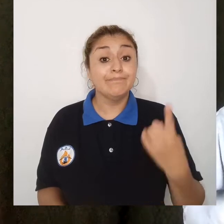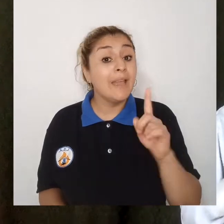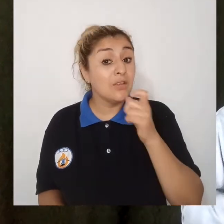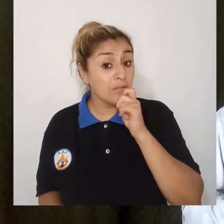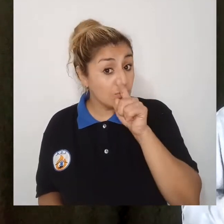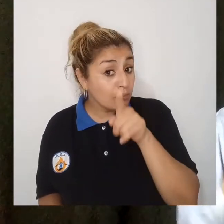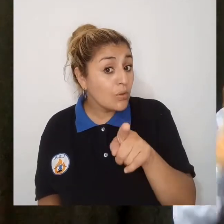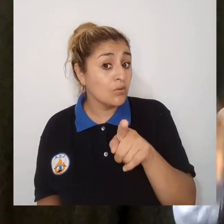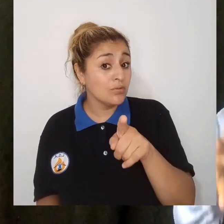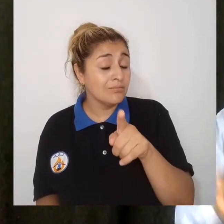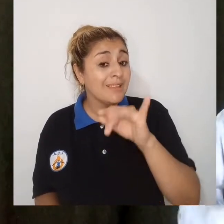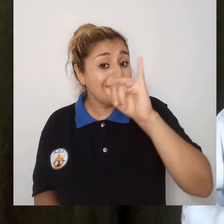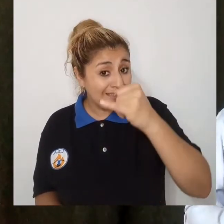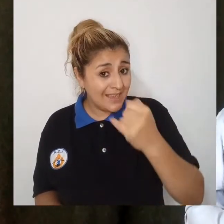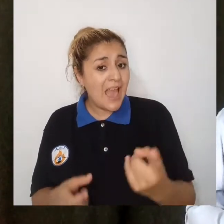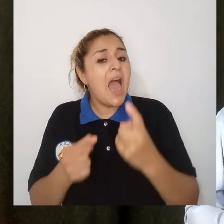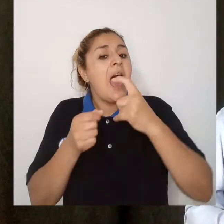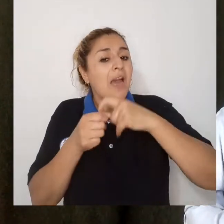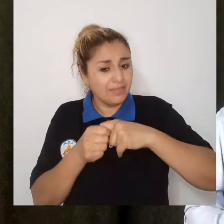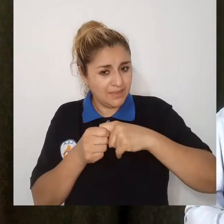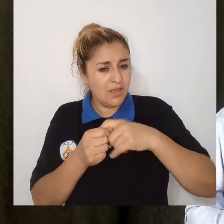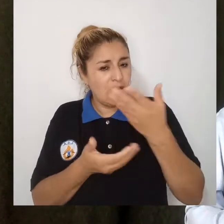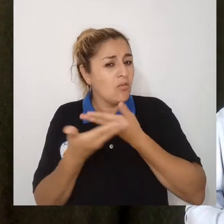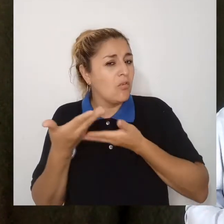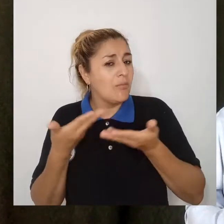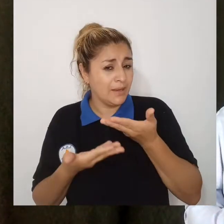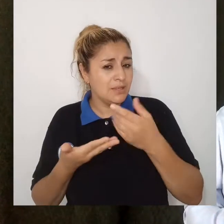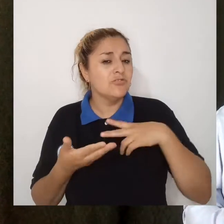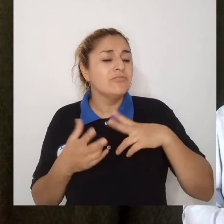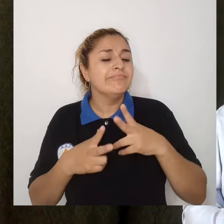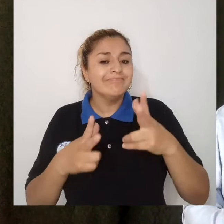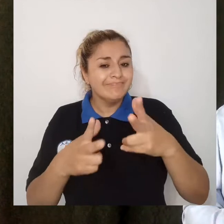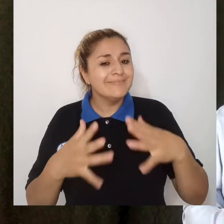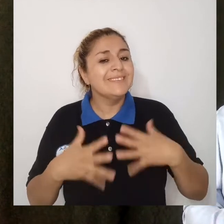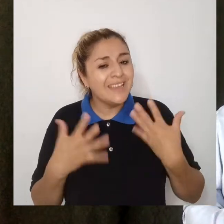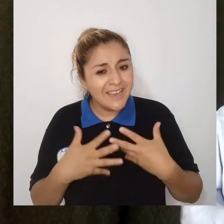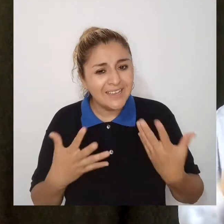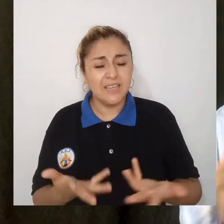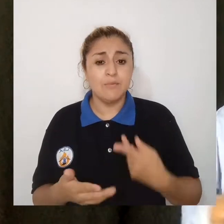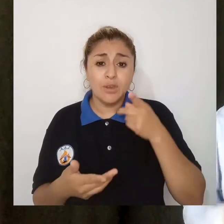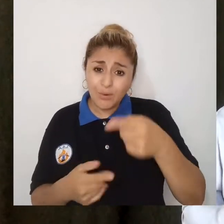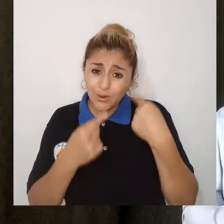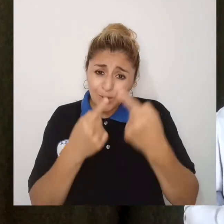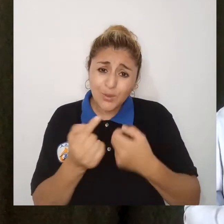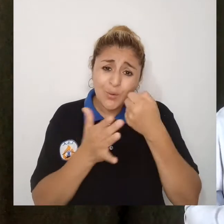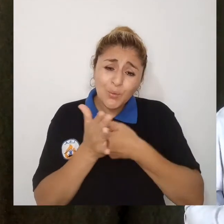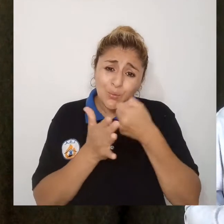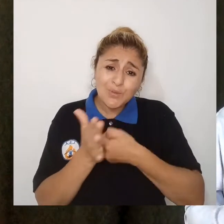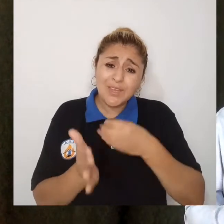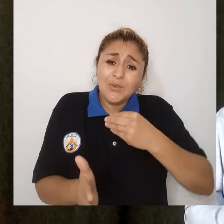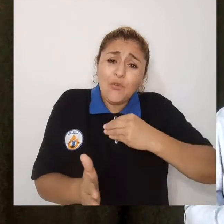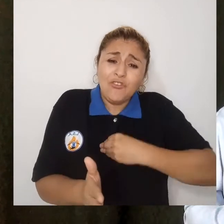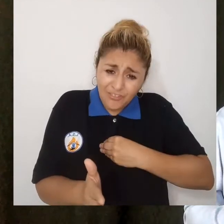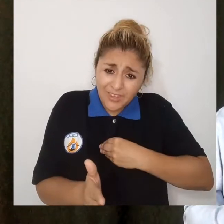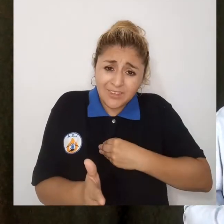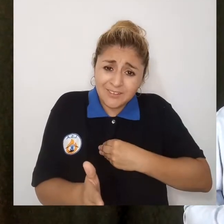pero si participas te animo a que lo hagas de cristo' y que persevere en la doctrina y en la